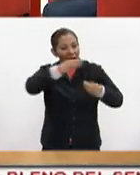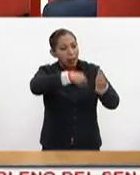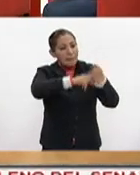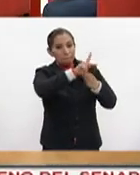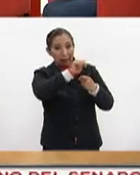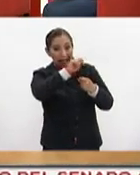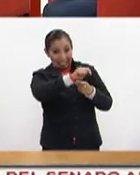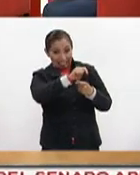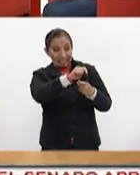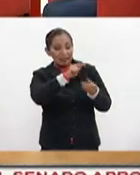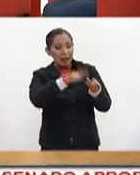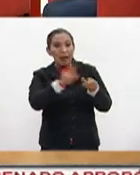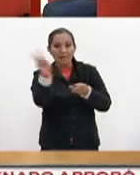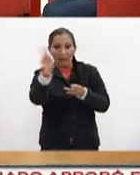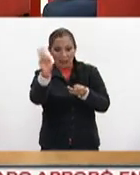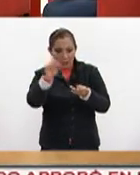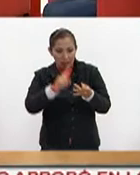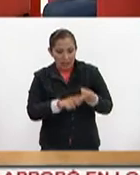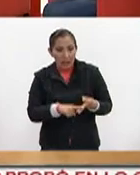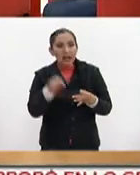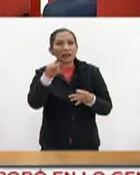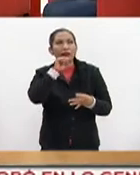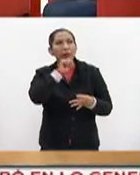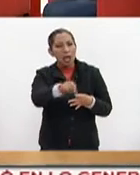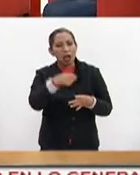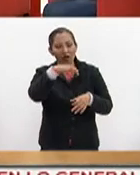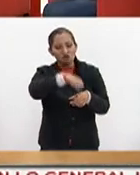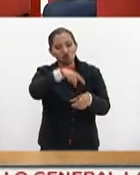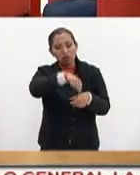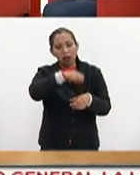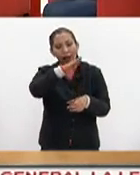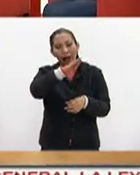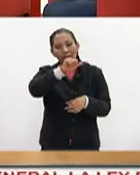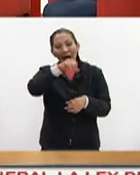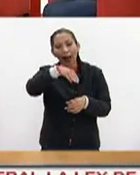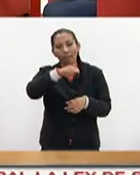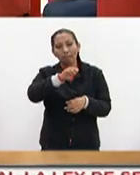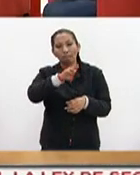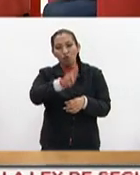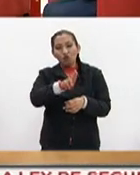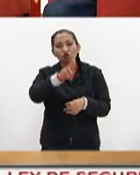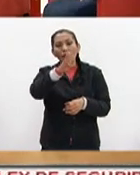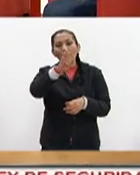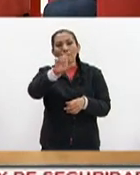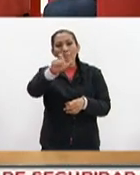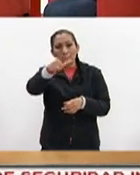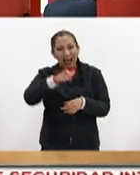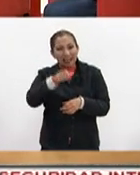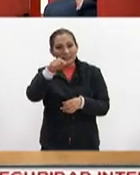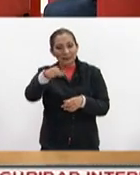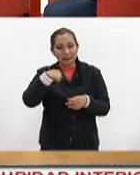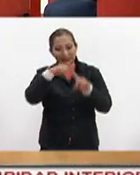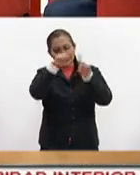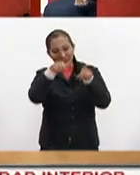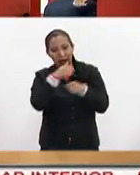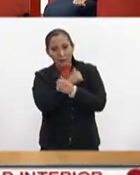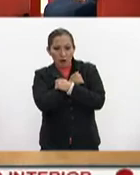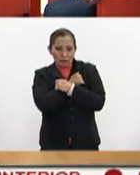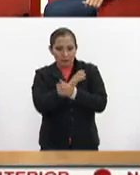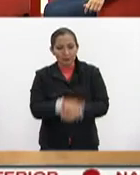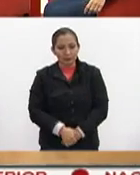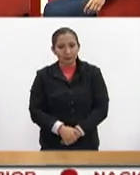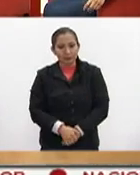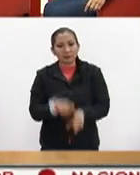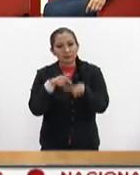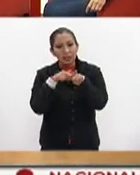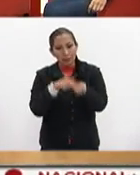PET, vitaminas y unas alcancías que se llaman Bamboo Banks, en donde ponen amor para hacer el apoyo. Si no